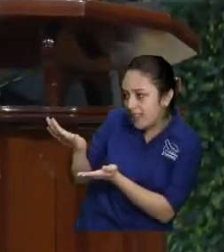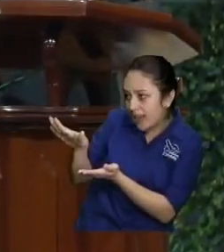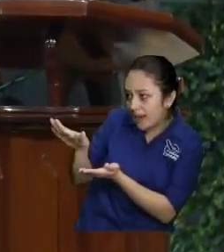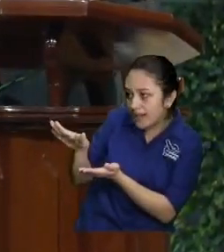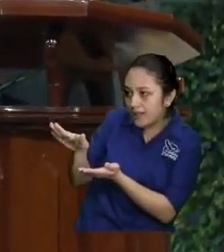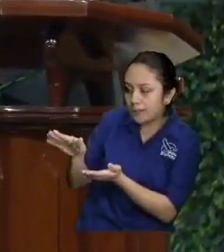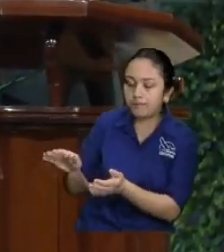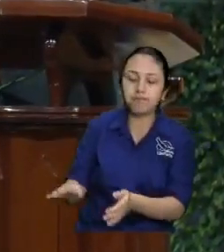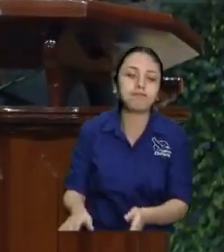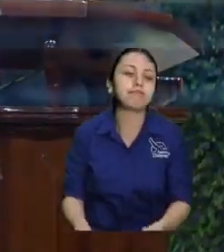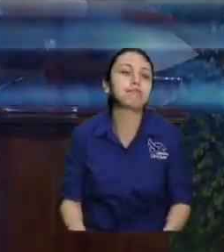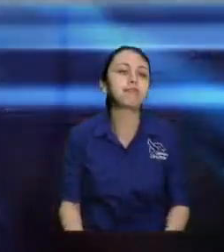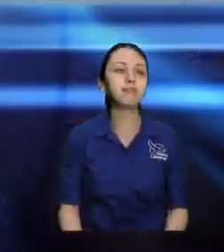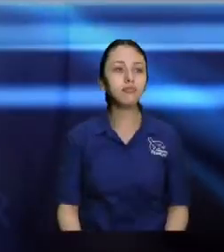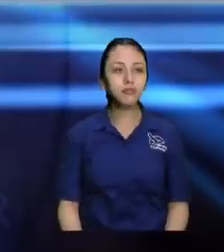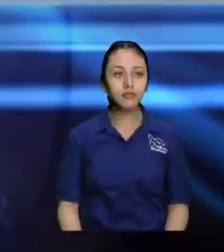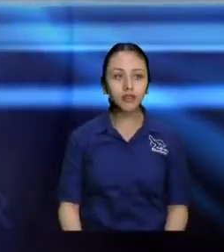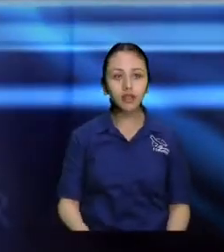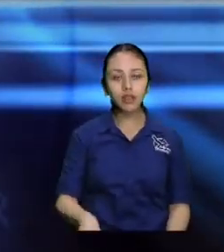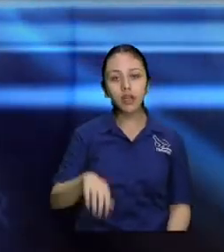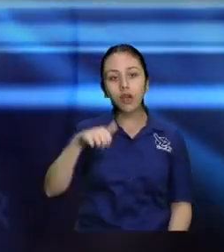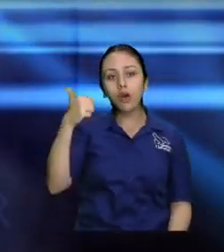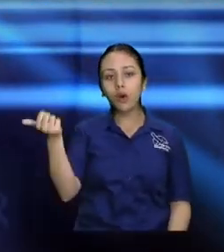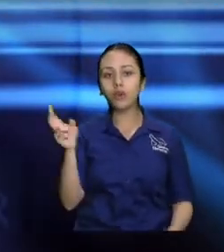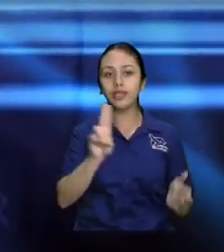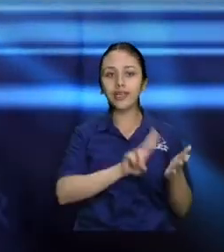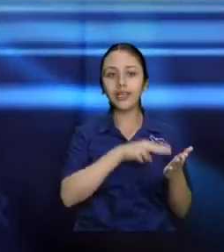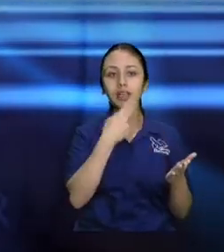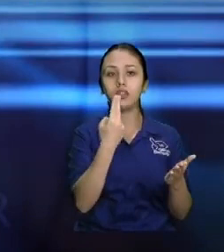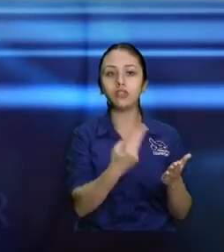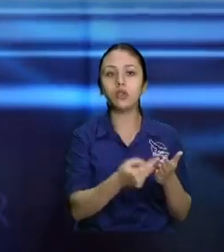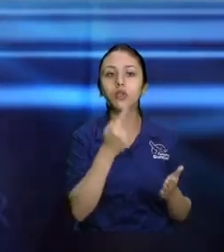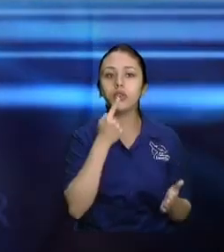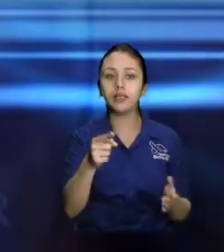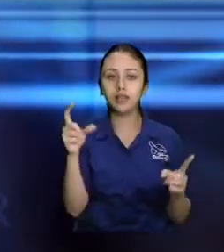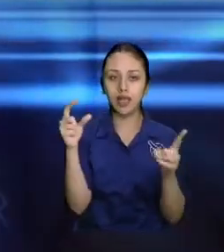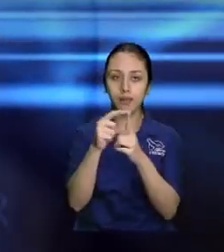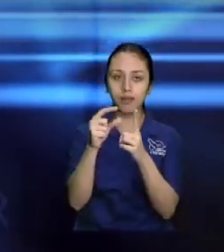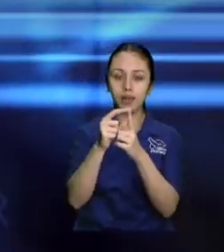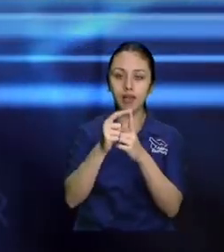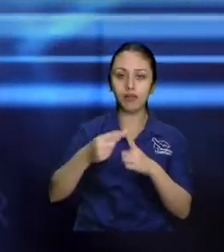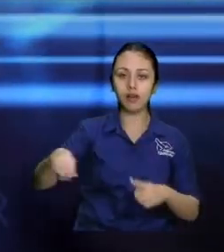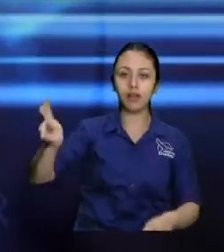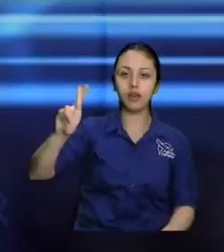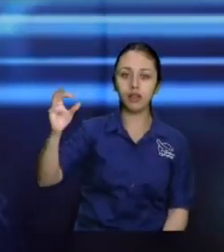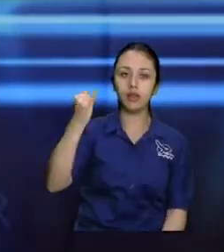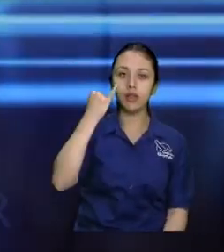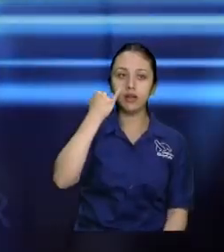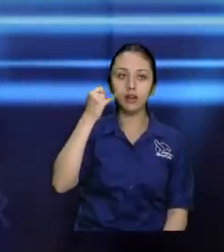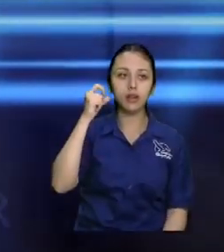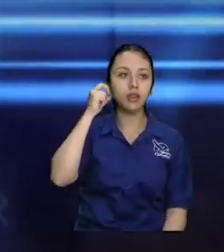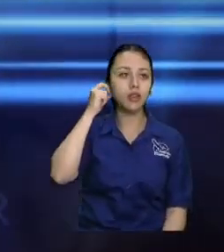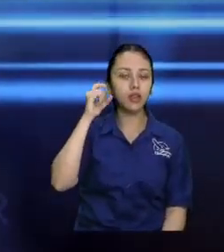1909 dice rigurosos. En vez de ásperos, dice rigurosos.